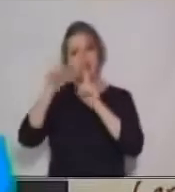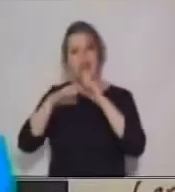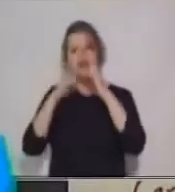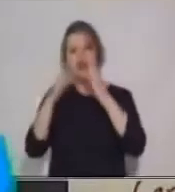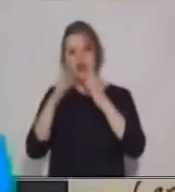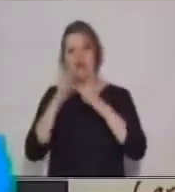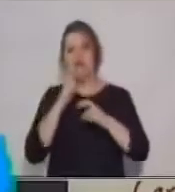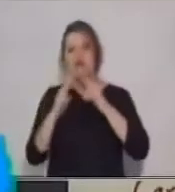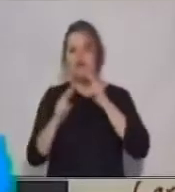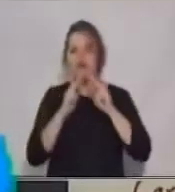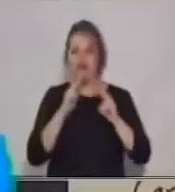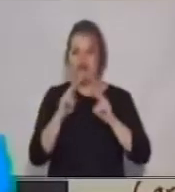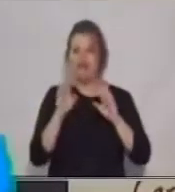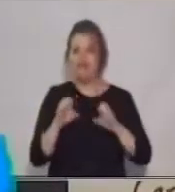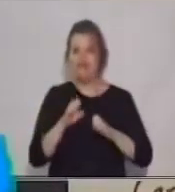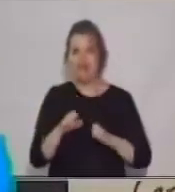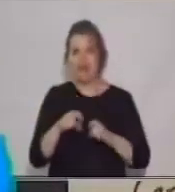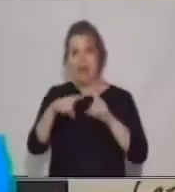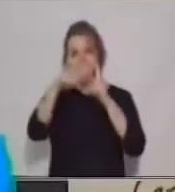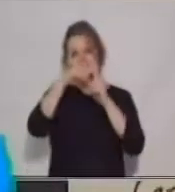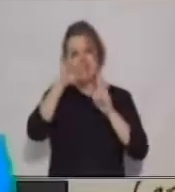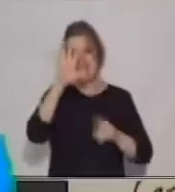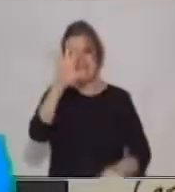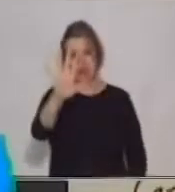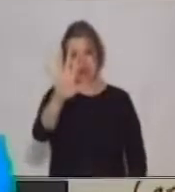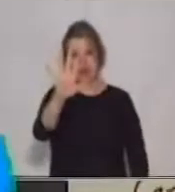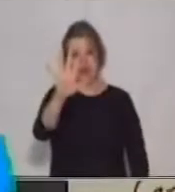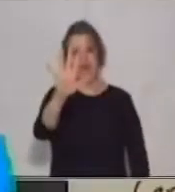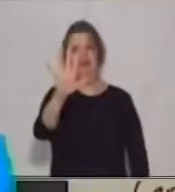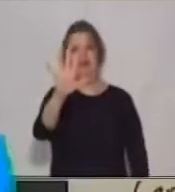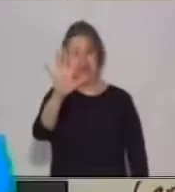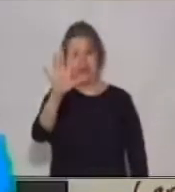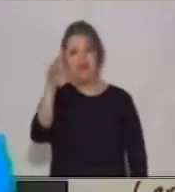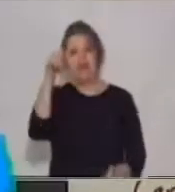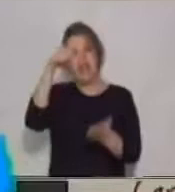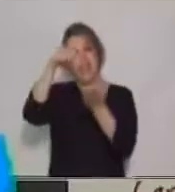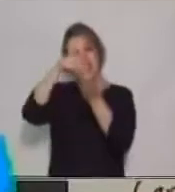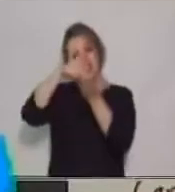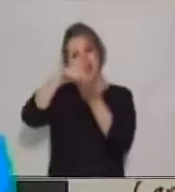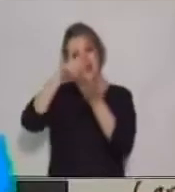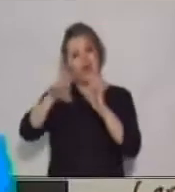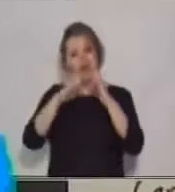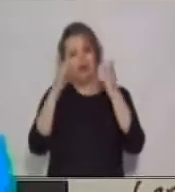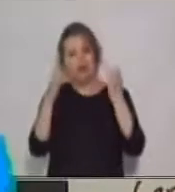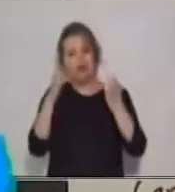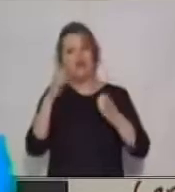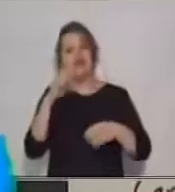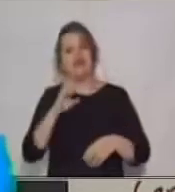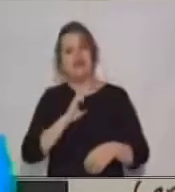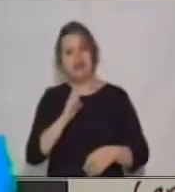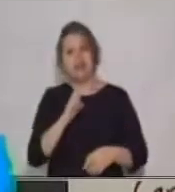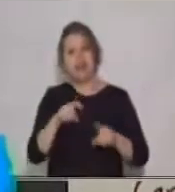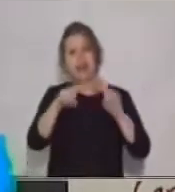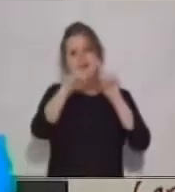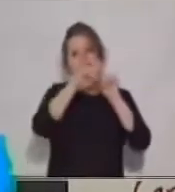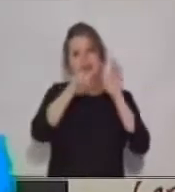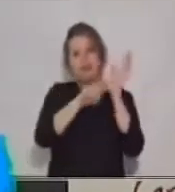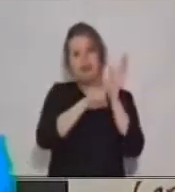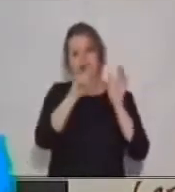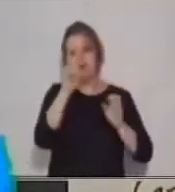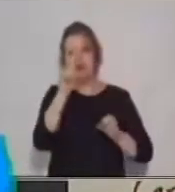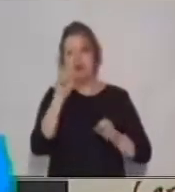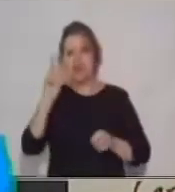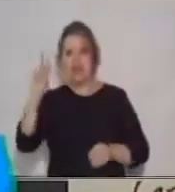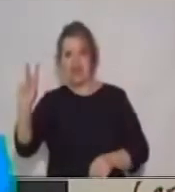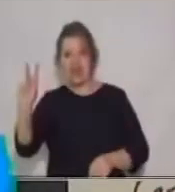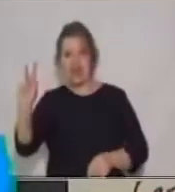quedar como más 5. El centro entonces tiene coordenadas en X menos 1 y en